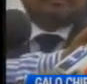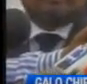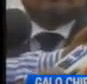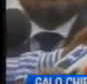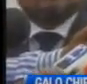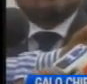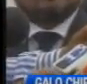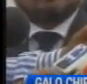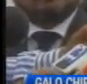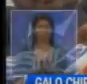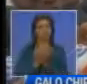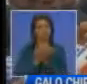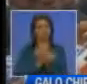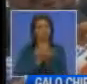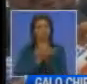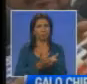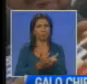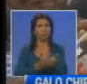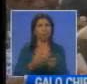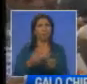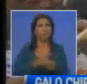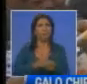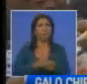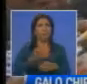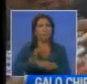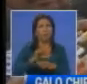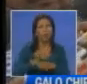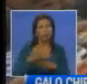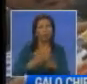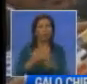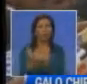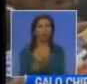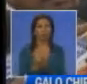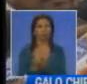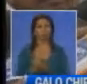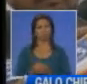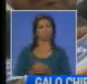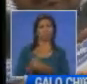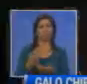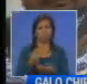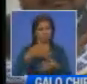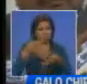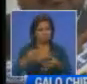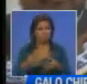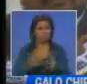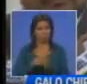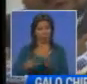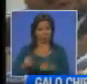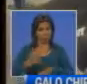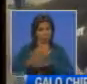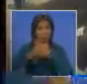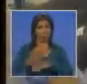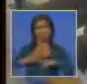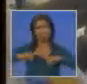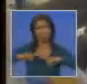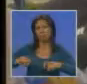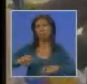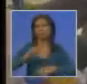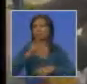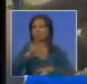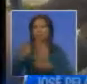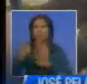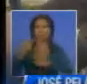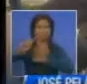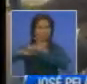esa embarcación como si fuera ecuatoriana. Ese hecho la Fiscalía lo va a investigar y lo va a tratar de sancionar. Es un yate de